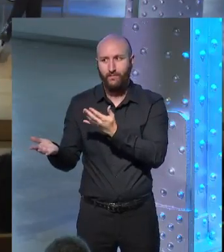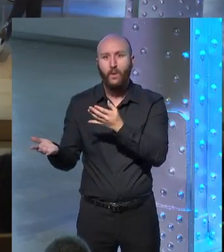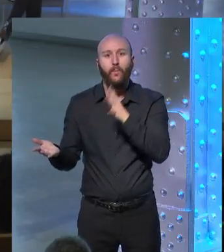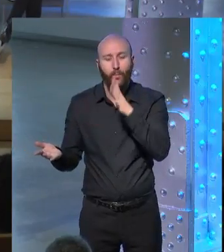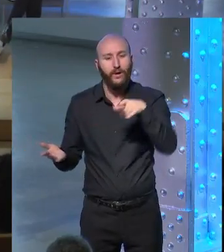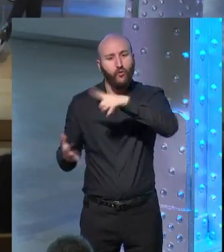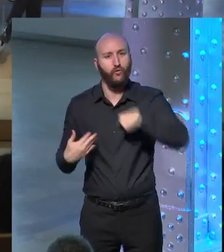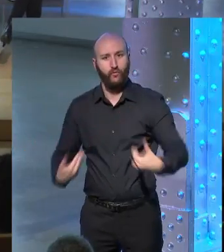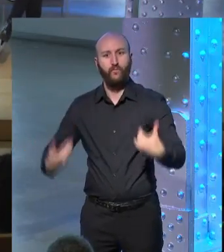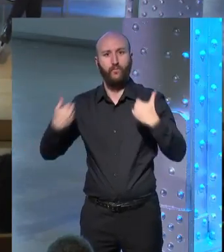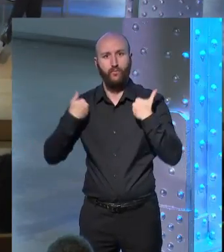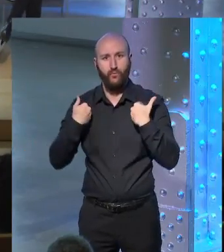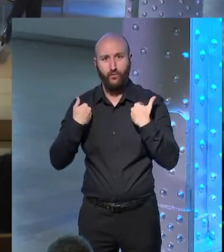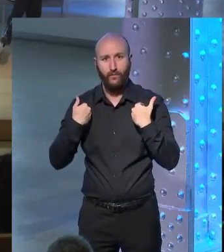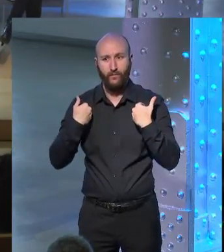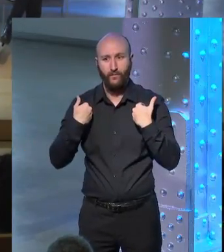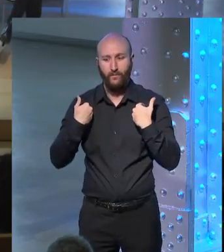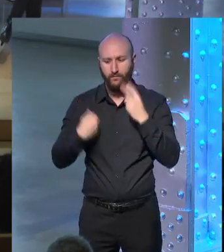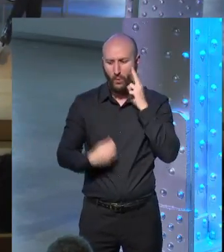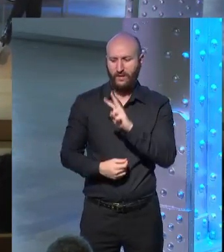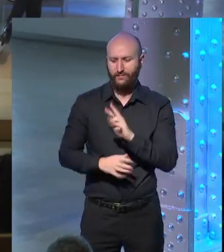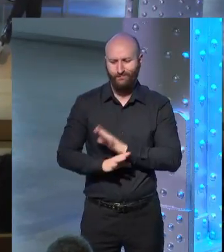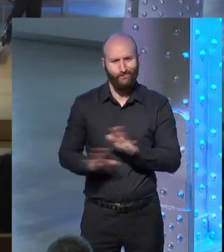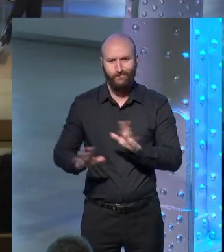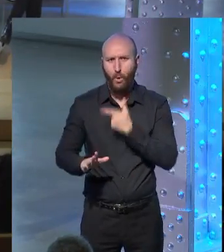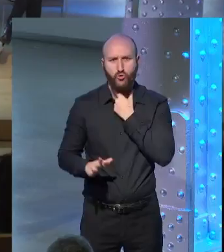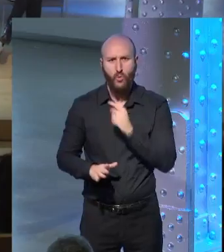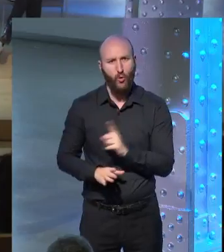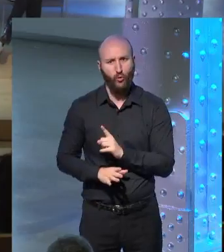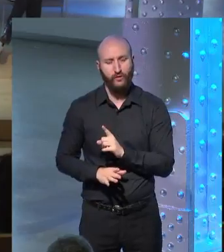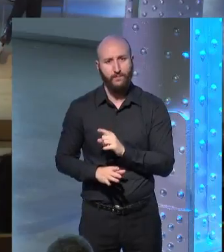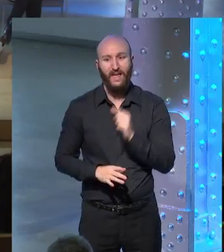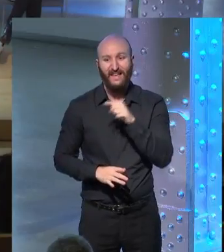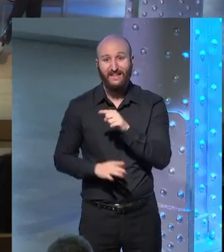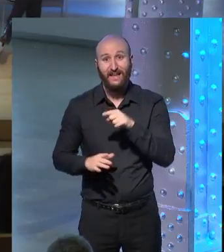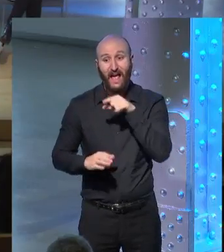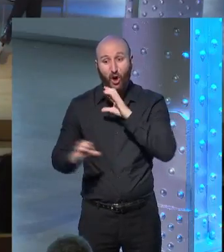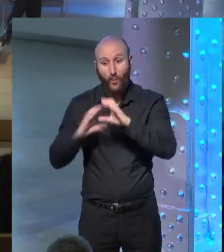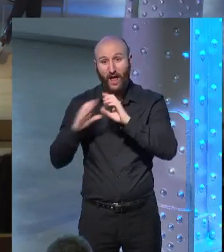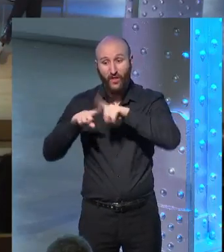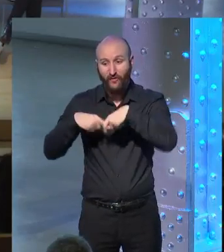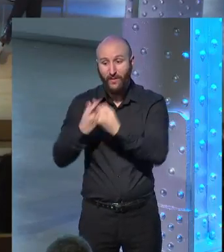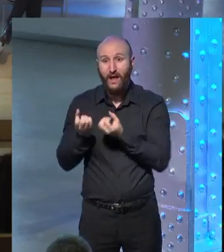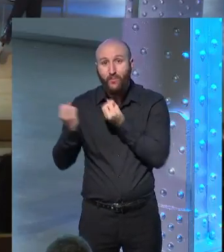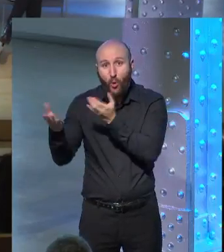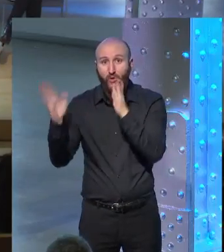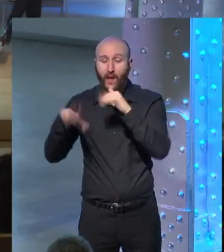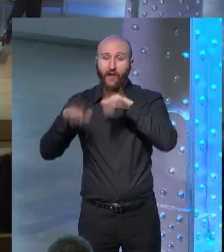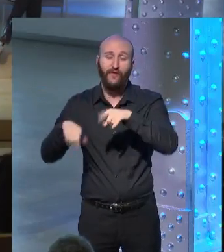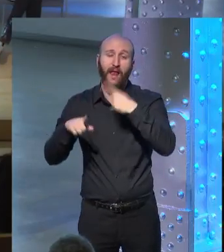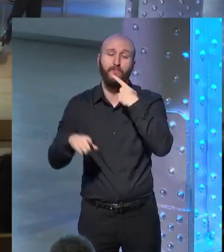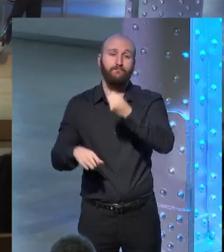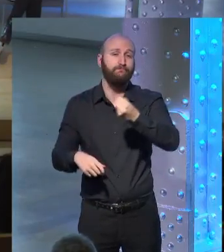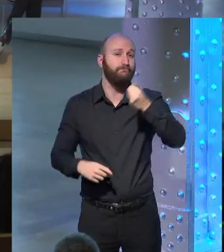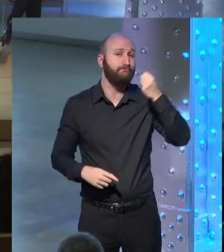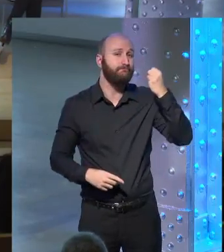podéis decir, uff, esto no me gusta. Y si no hay esa comunicación en la familia, no lo van a decir,